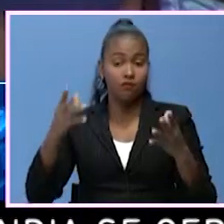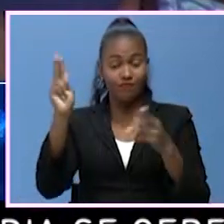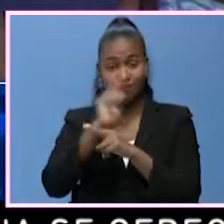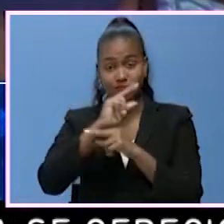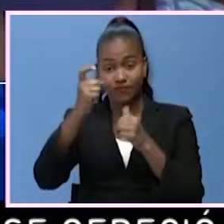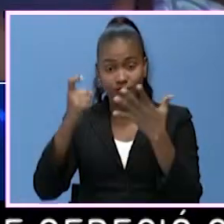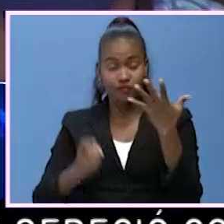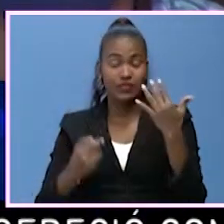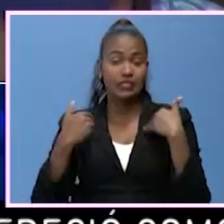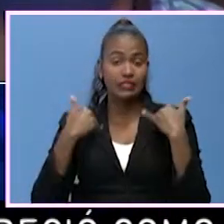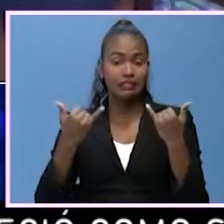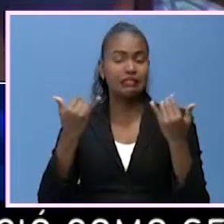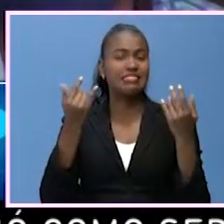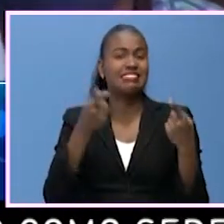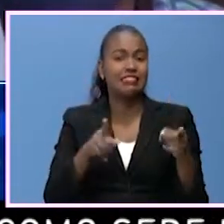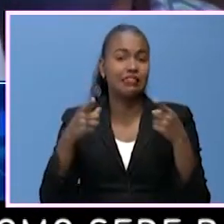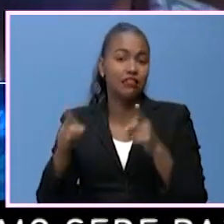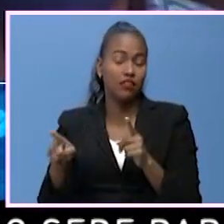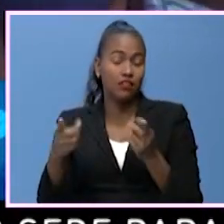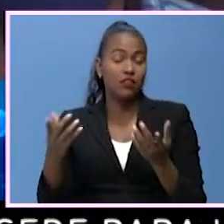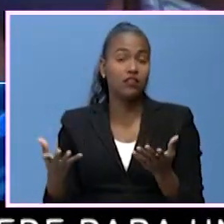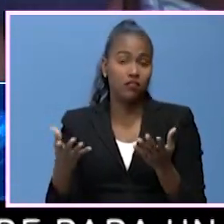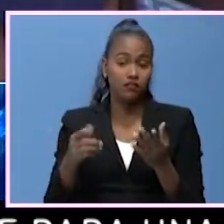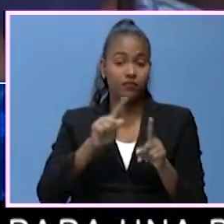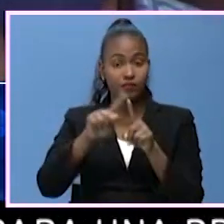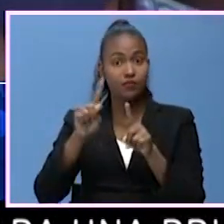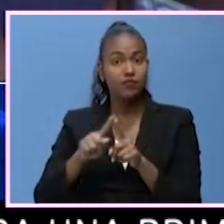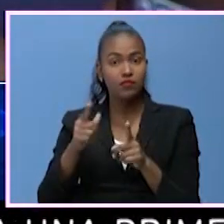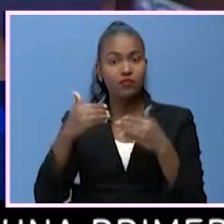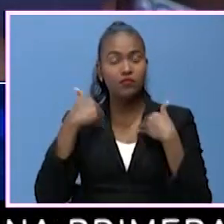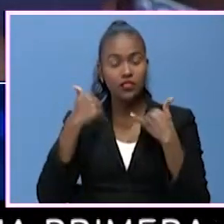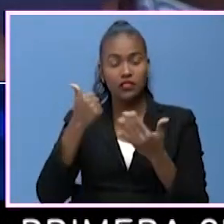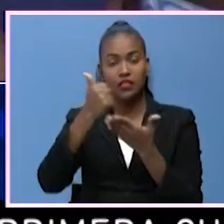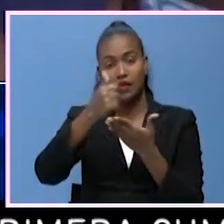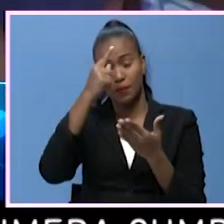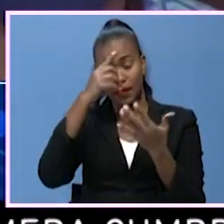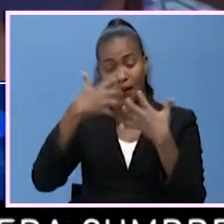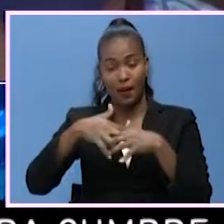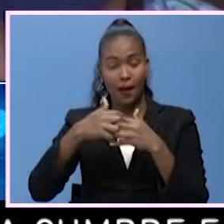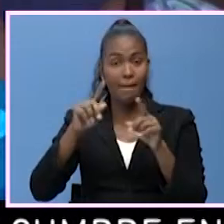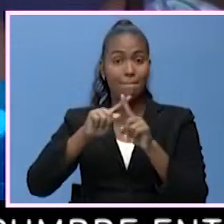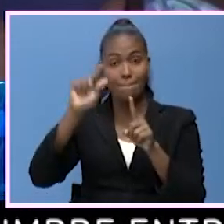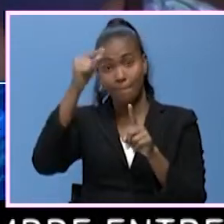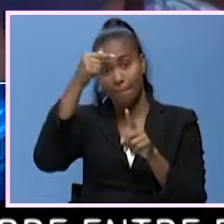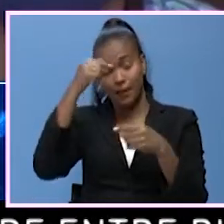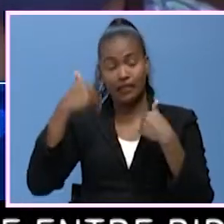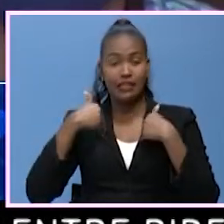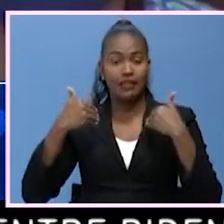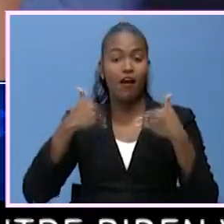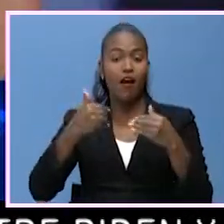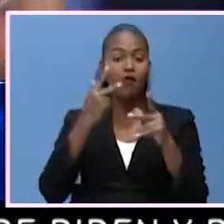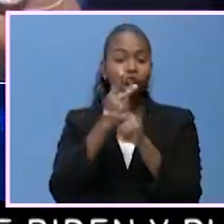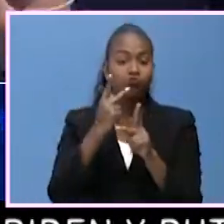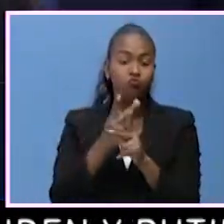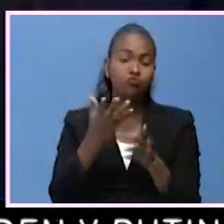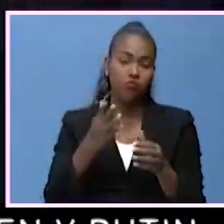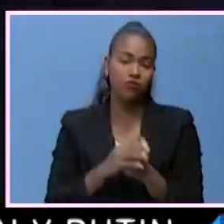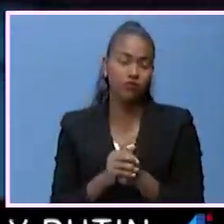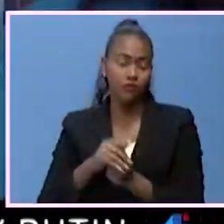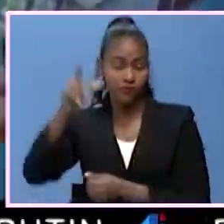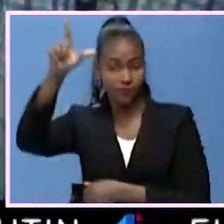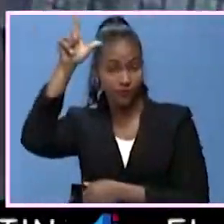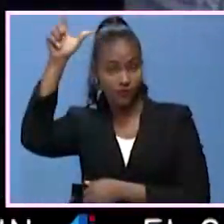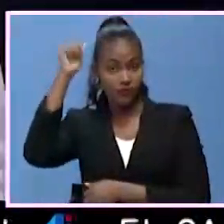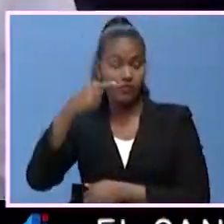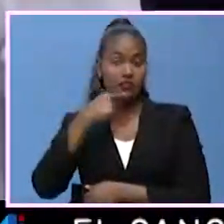que sirven, en los casos agroindustriales, que sirven para producirlas. Pero el gobierno le está dando seguimiento. Luis Abinader